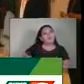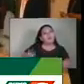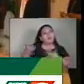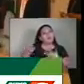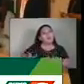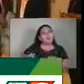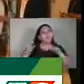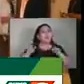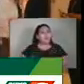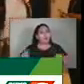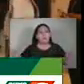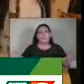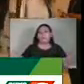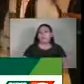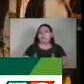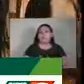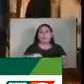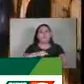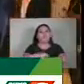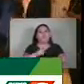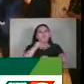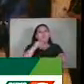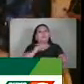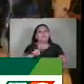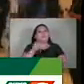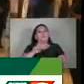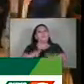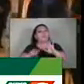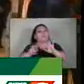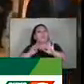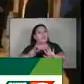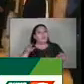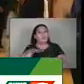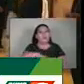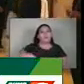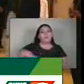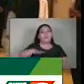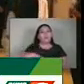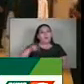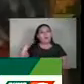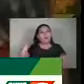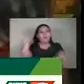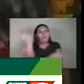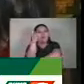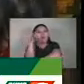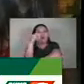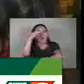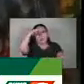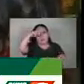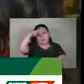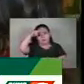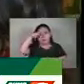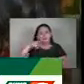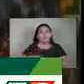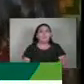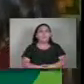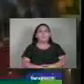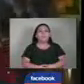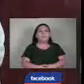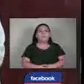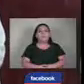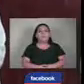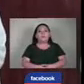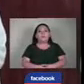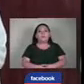disponible para el público hasta el 16 de mayo en la Sala de Exposiciones de la Embajada Mexicana. Que